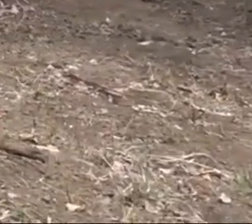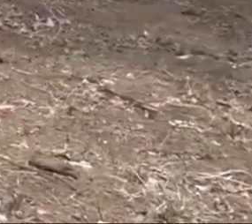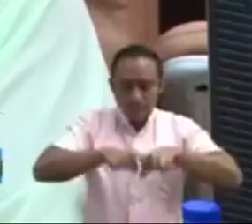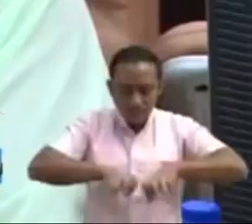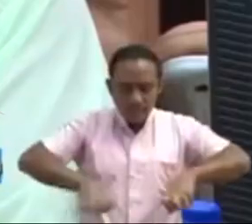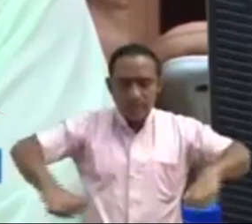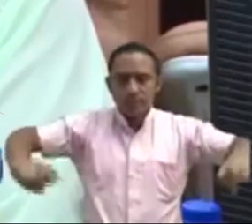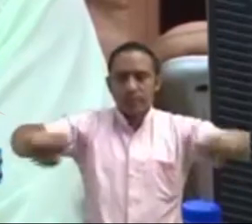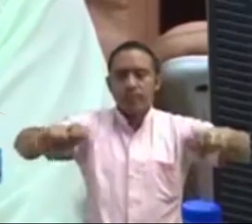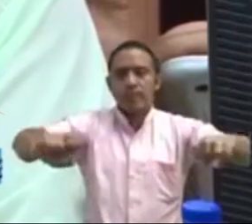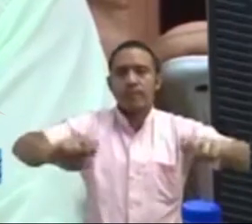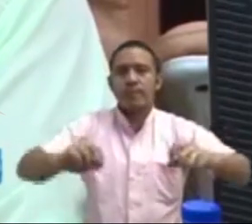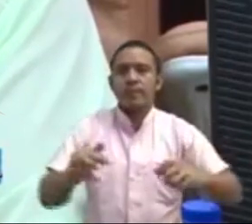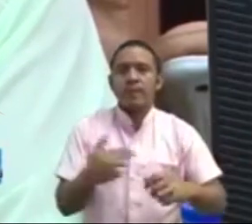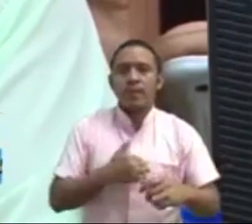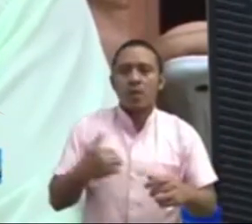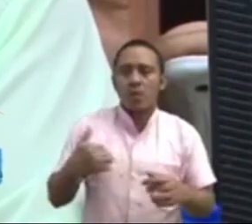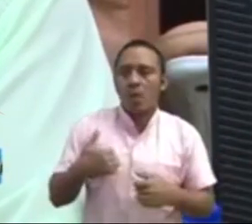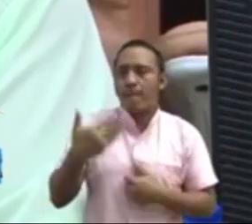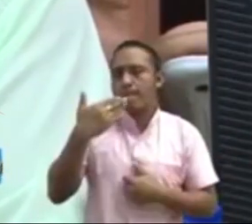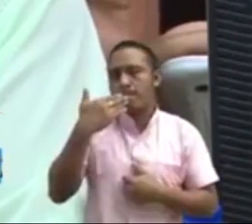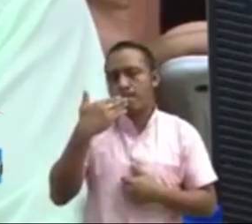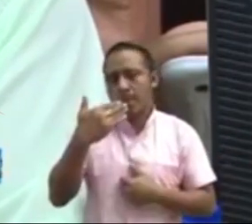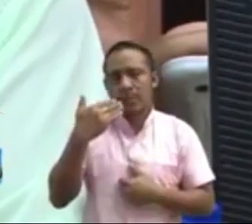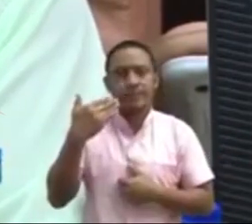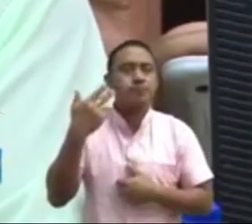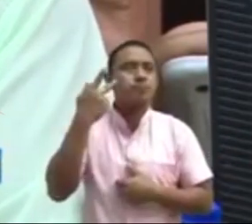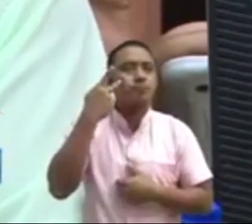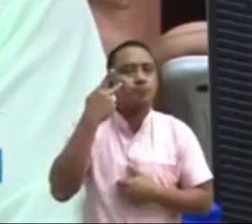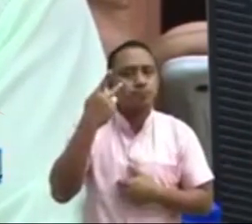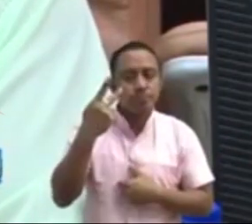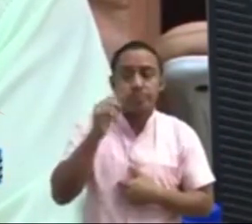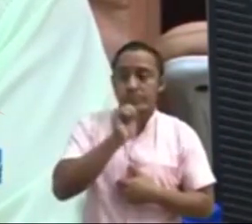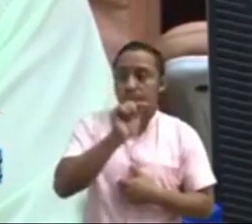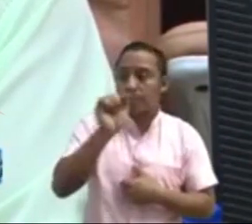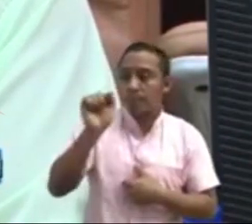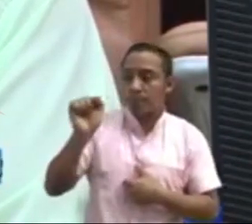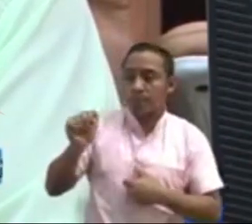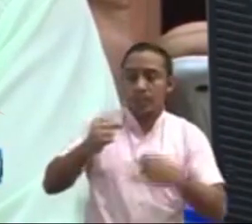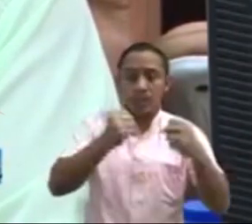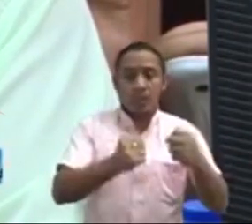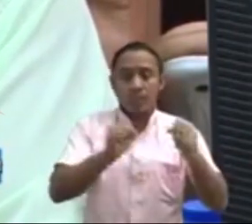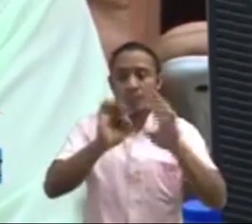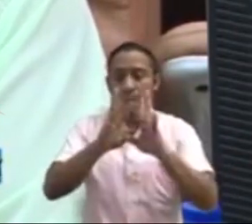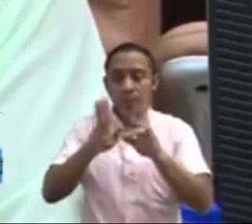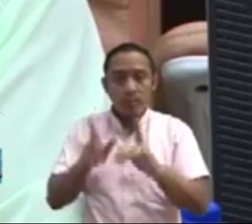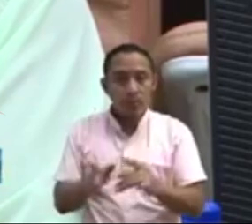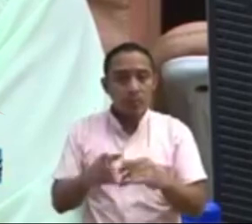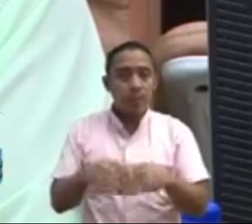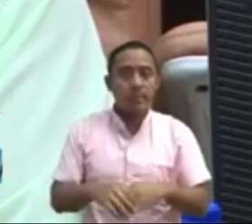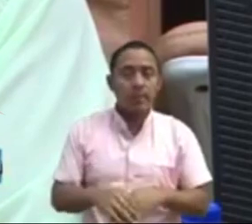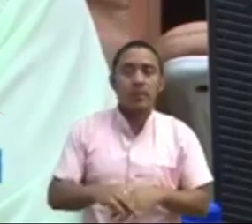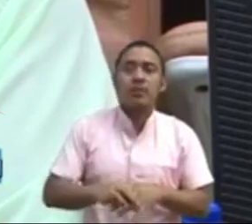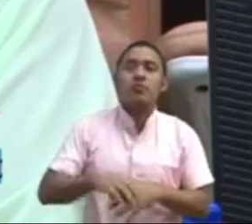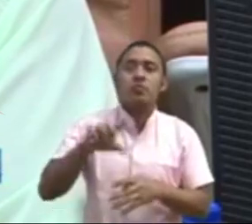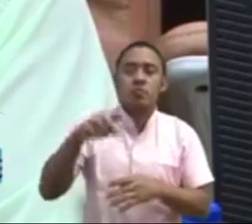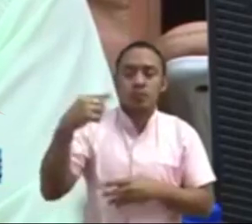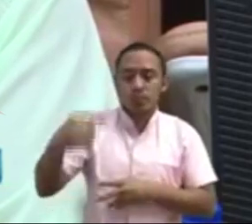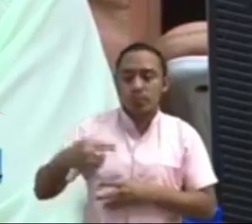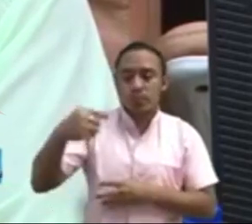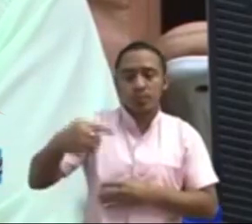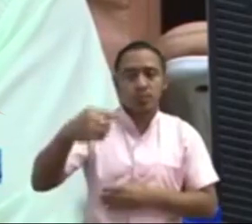hemiciclo, hacer un justo reconocimiento a esos hombres y mujeres que en su día a